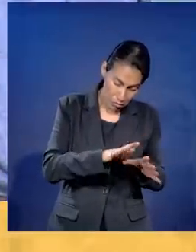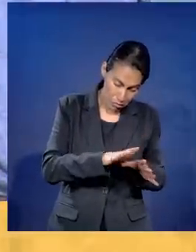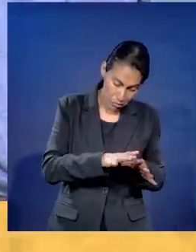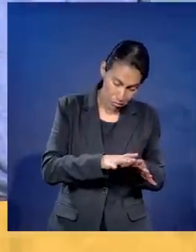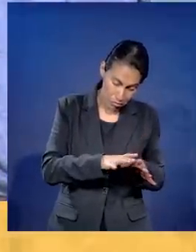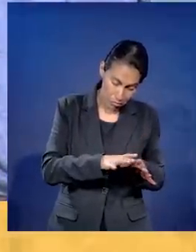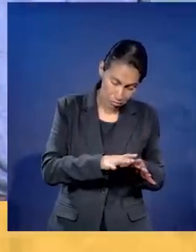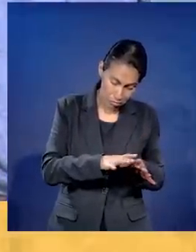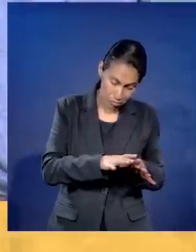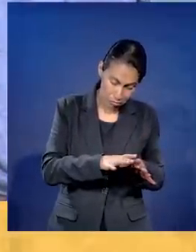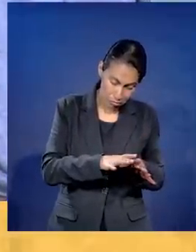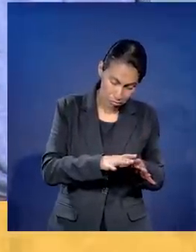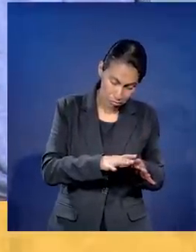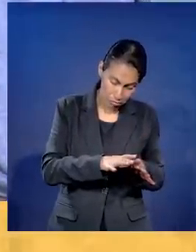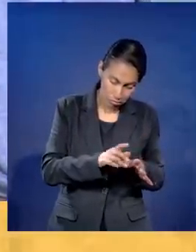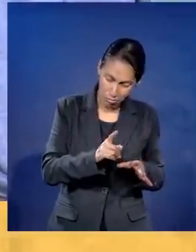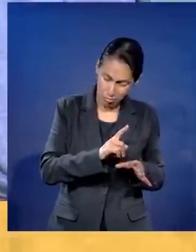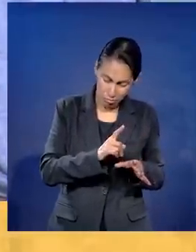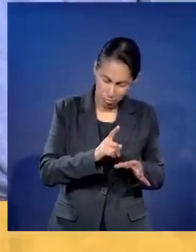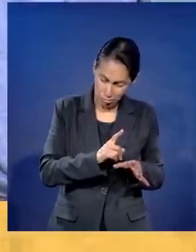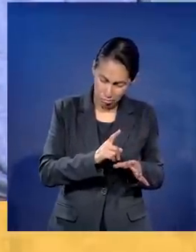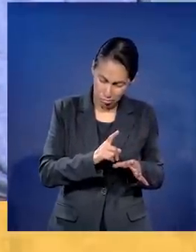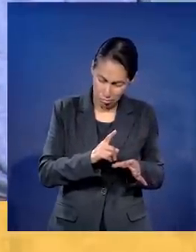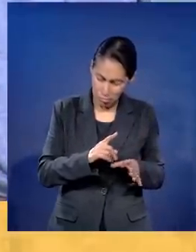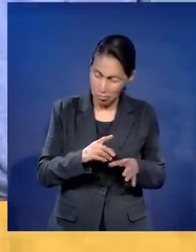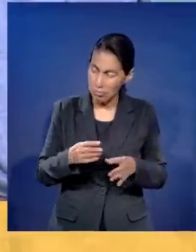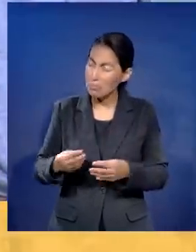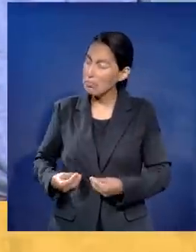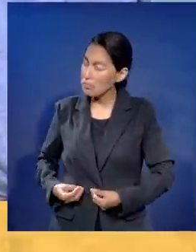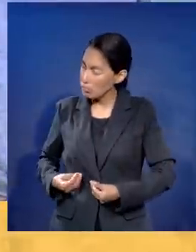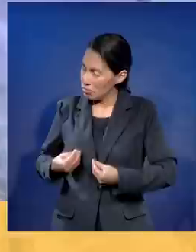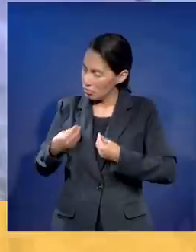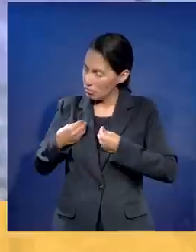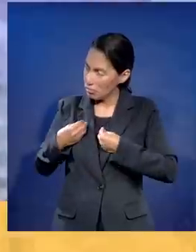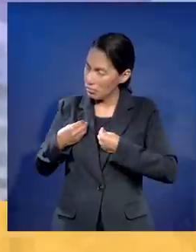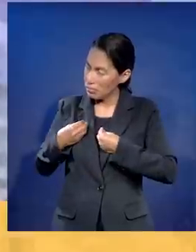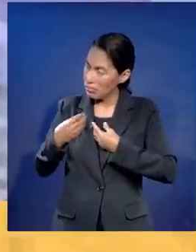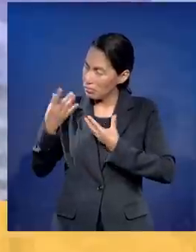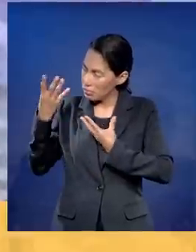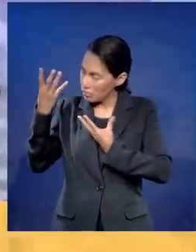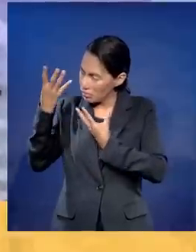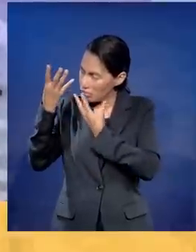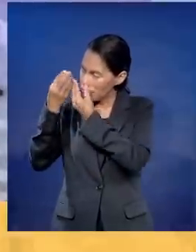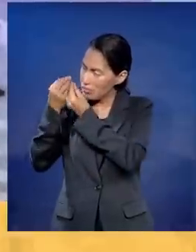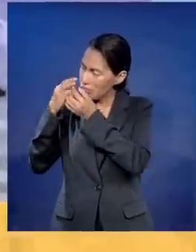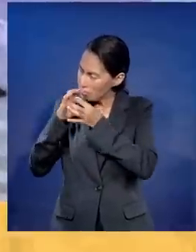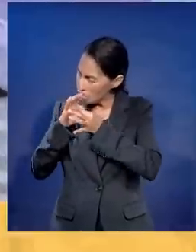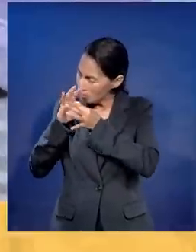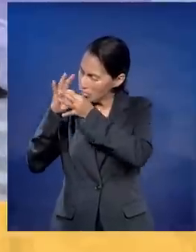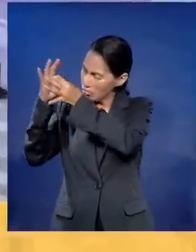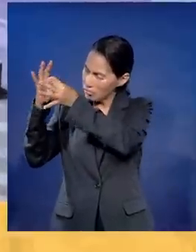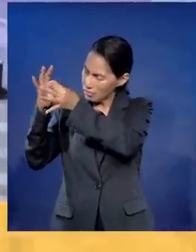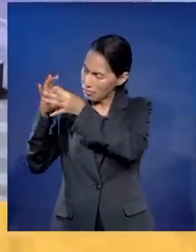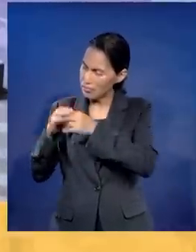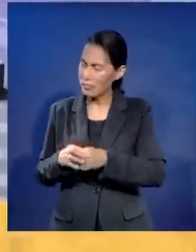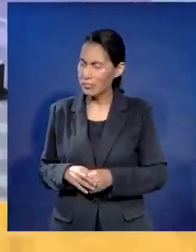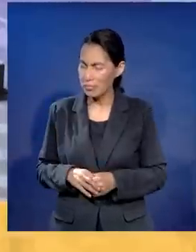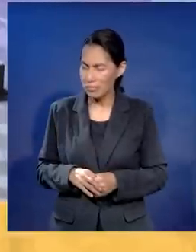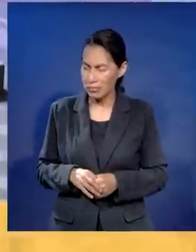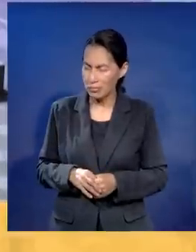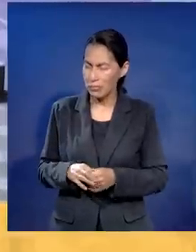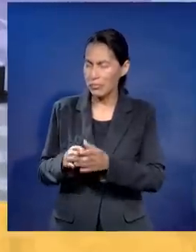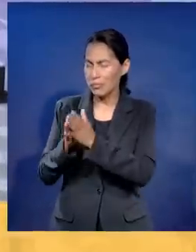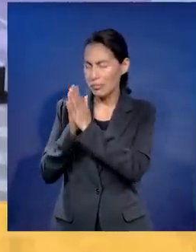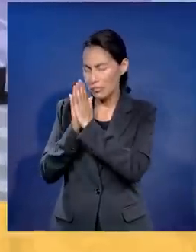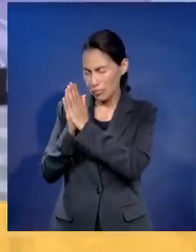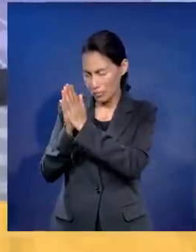no queremos ser una información queremos vivir queremos vivir tu reino